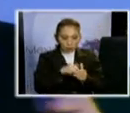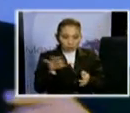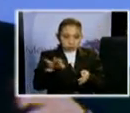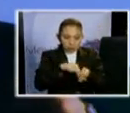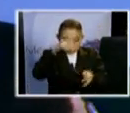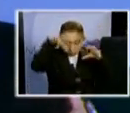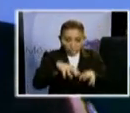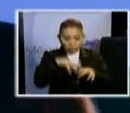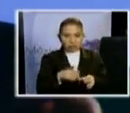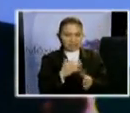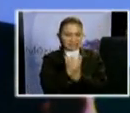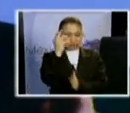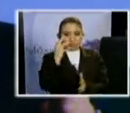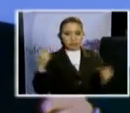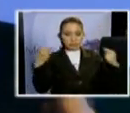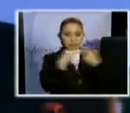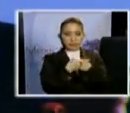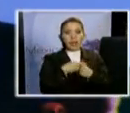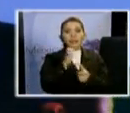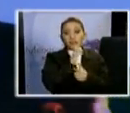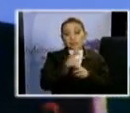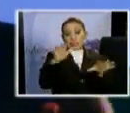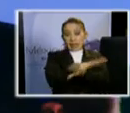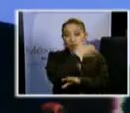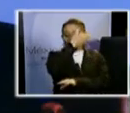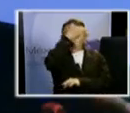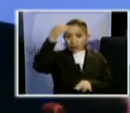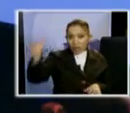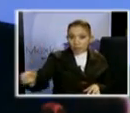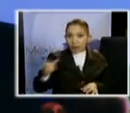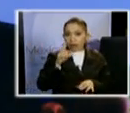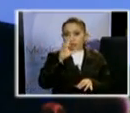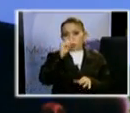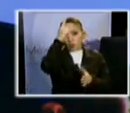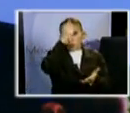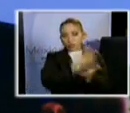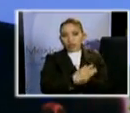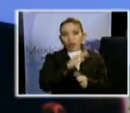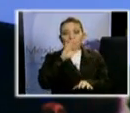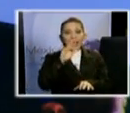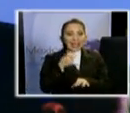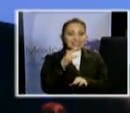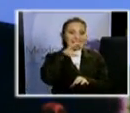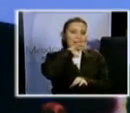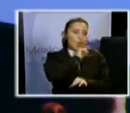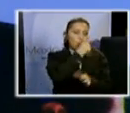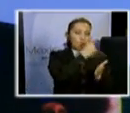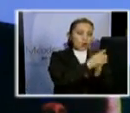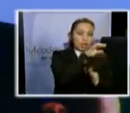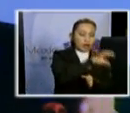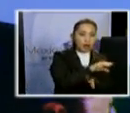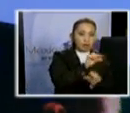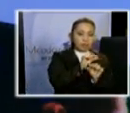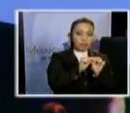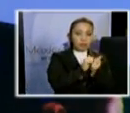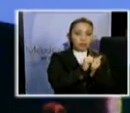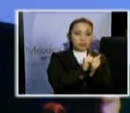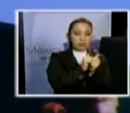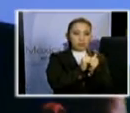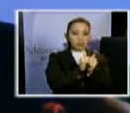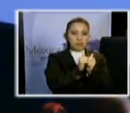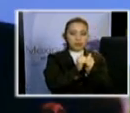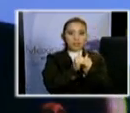de tiempo, muy extremo. Entonces, el cambio climático no nada más es un aumento en la temperatura lento y